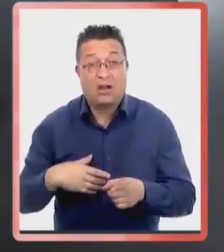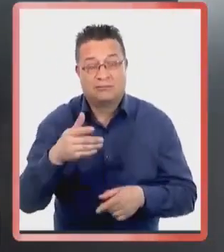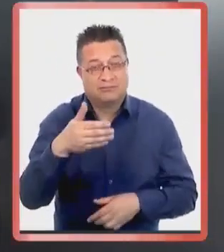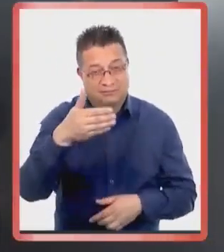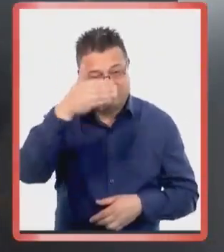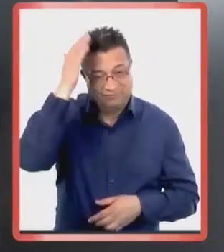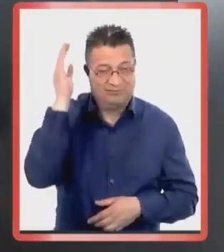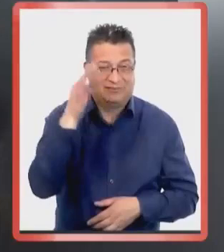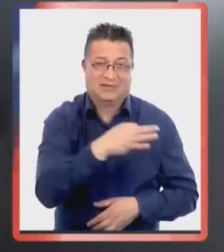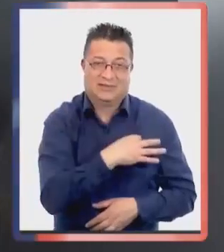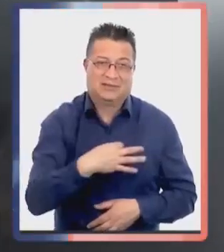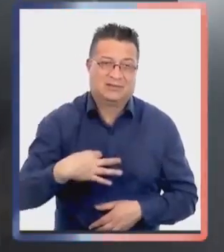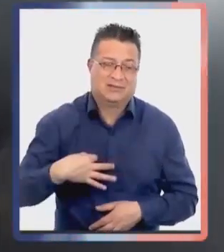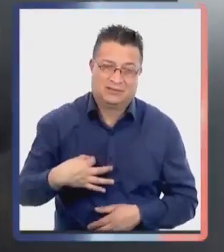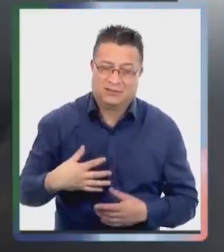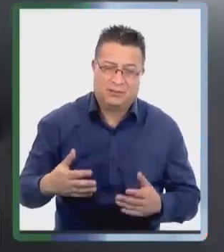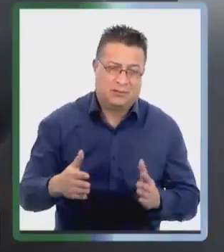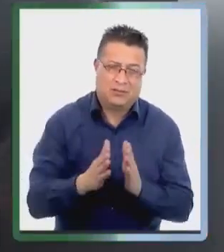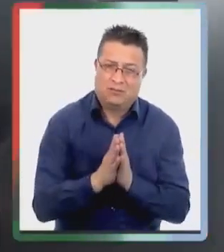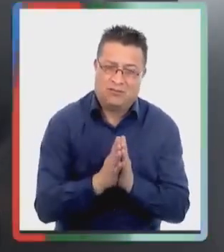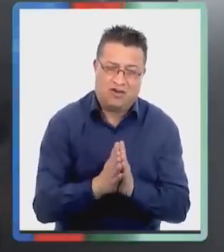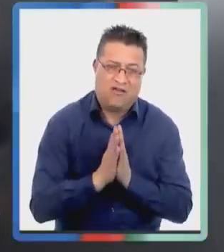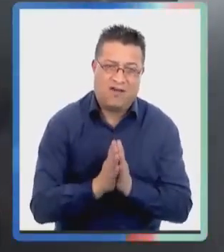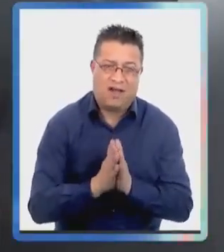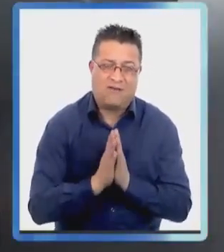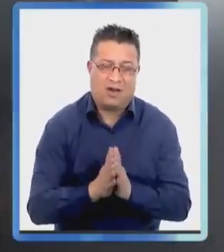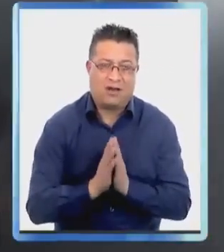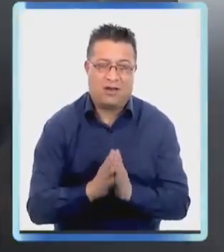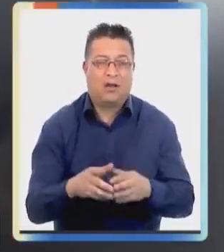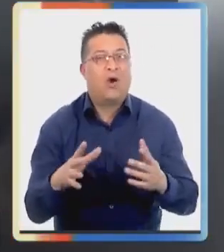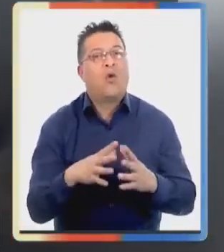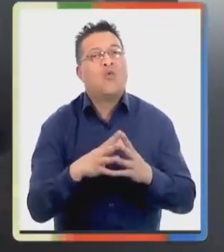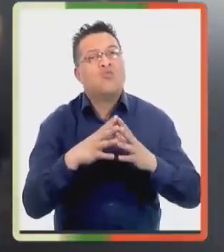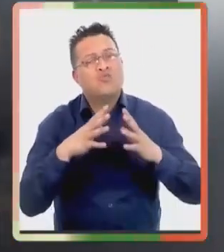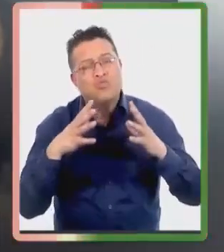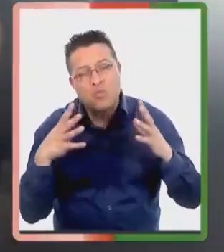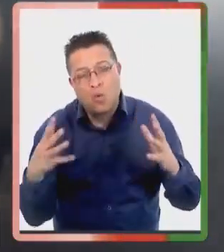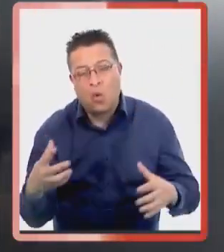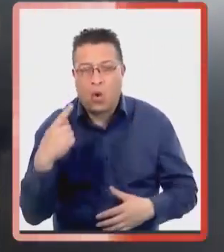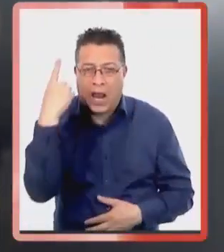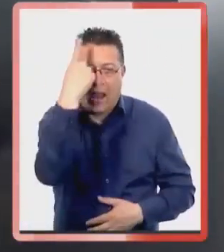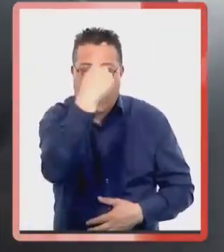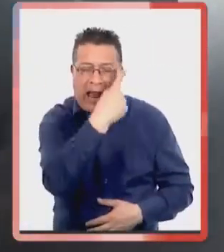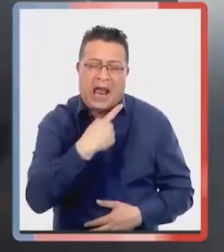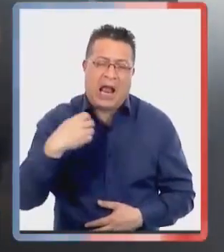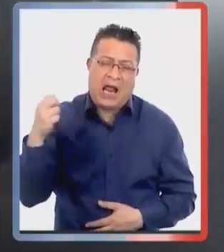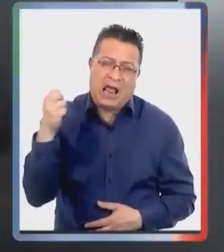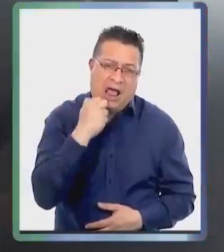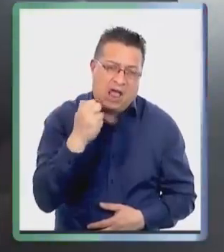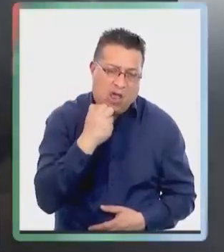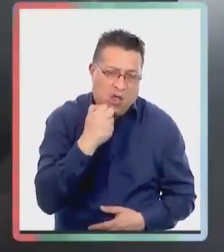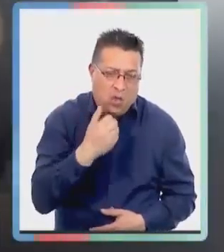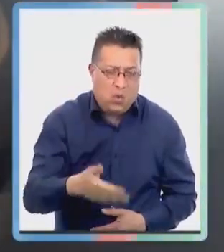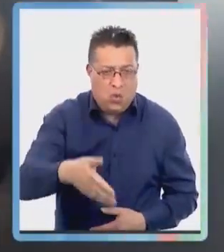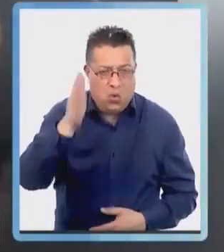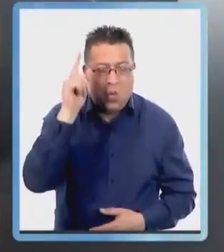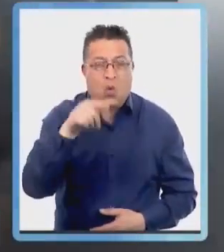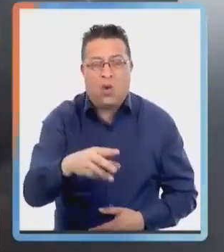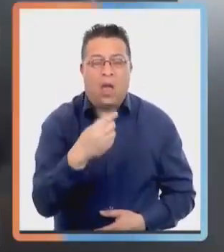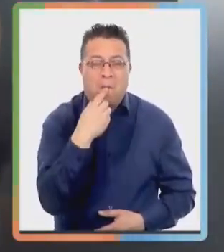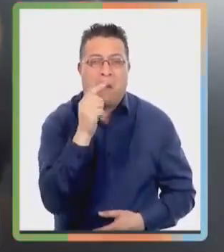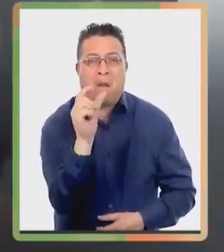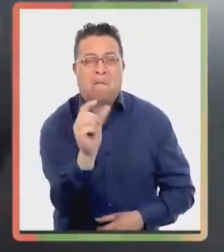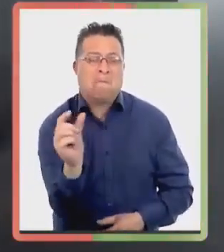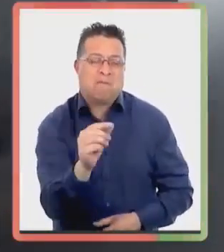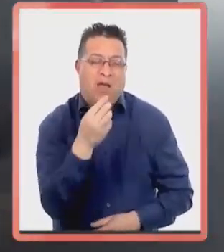si de verdad eres amigo de Boric, renuncia, compadre, renuncia, porque vas a terminar muy